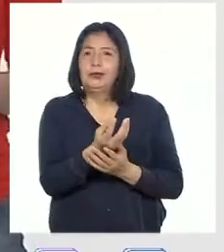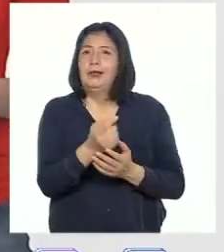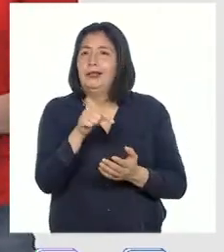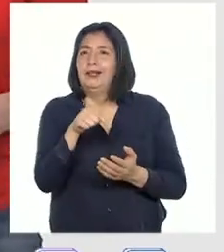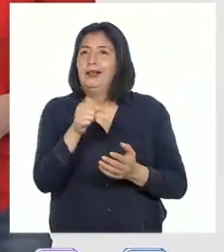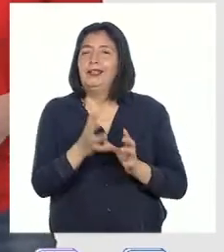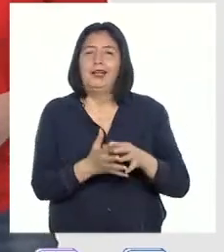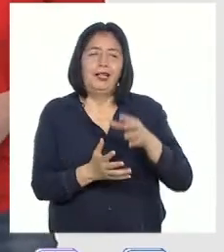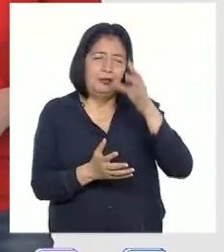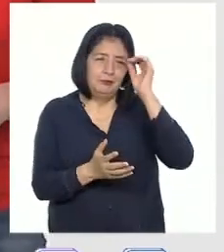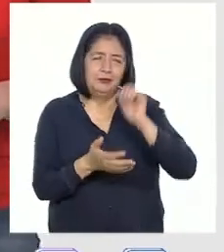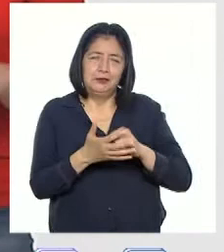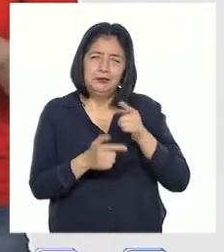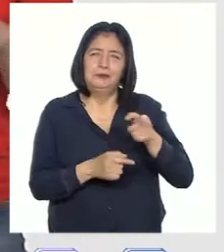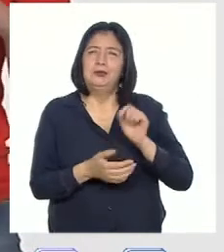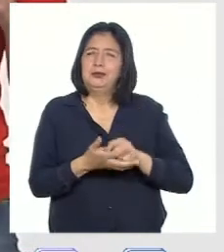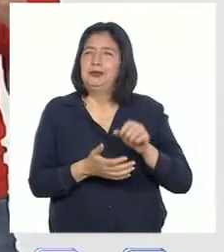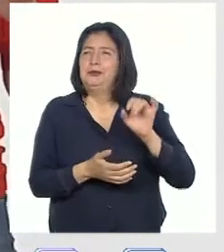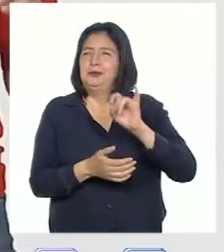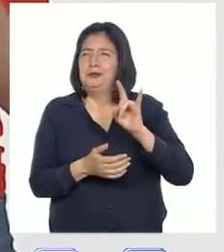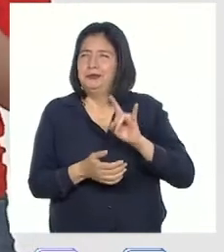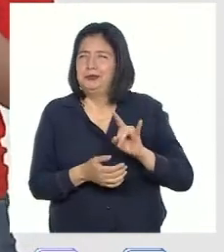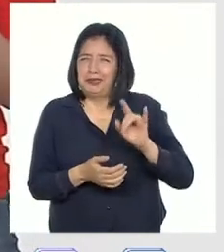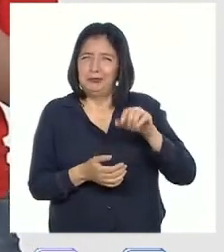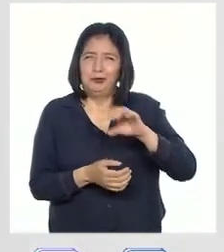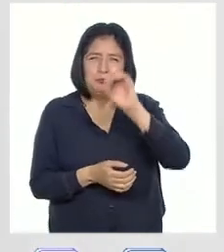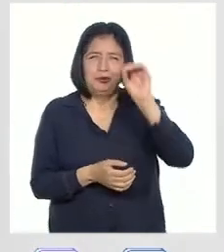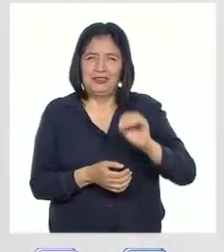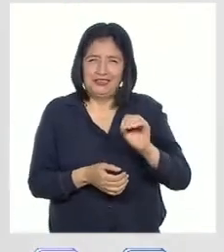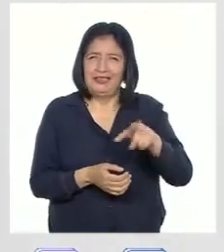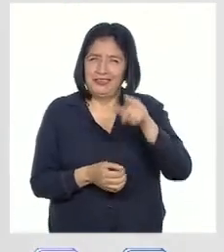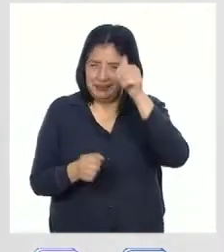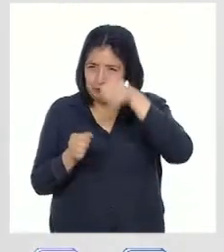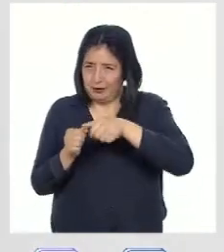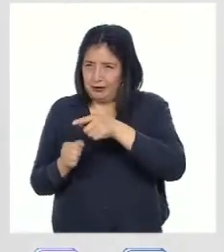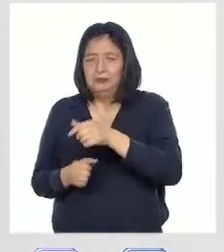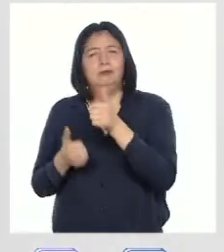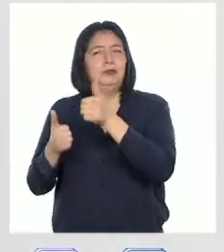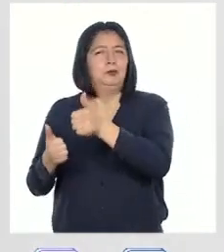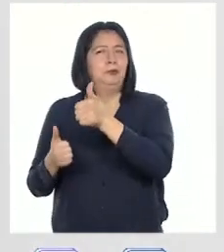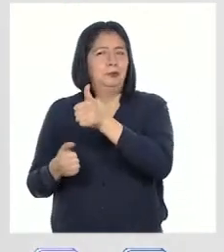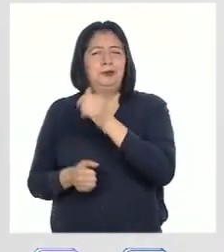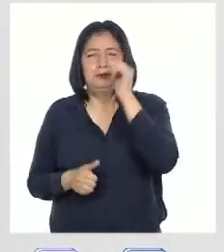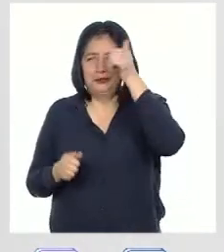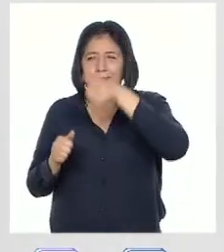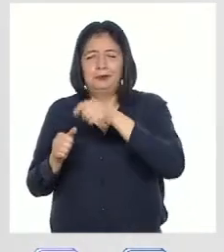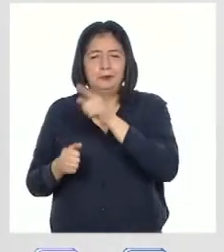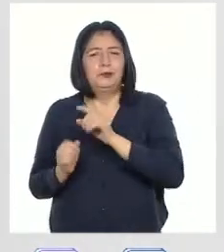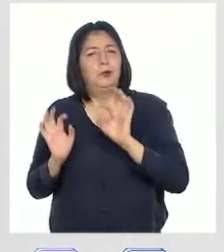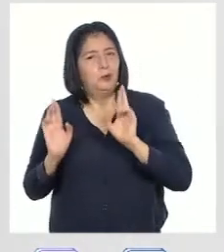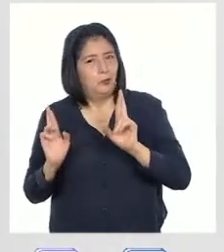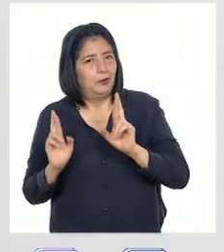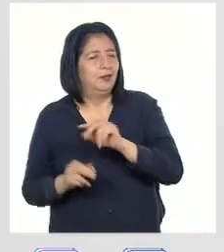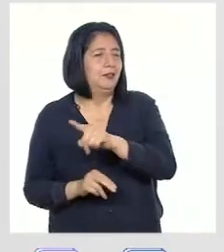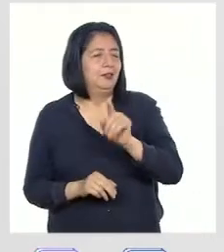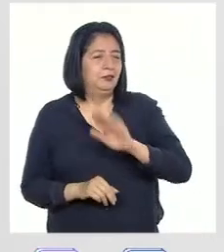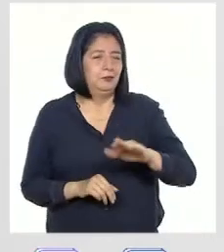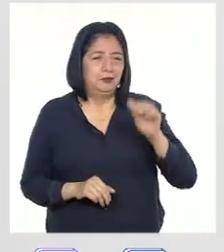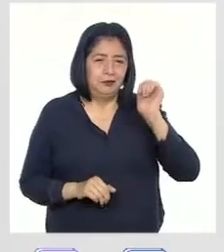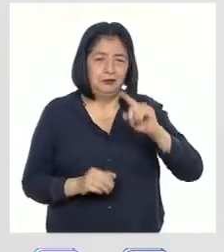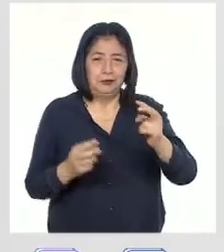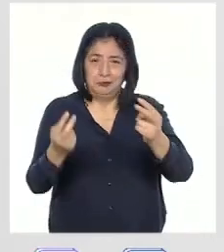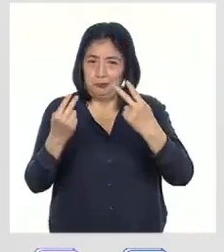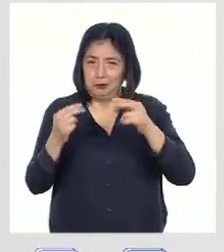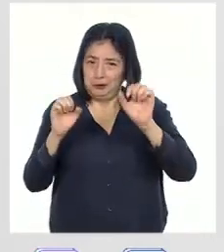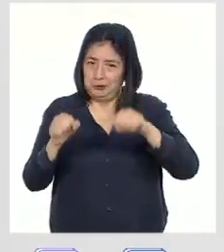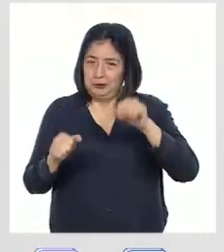también aprendimos a interpretar y hacer uso de los porcentajes, ¿se acuerdan? ¡Qué bueno que te acuerdes! Espero que las chicas y chicos que nos